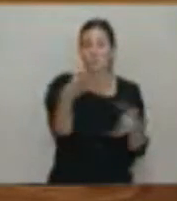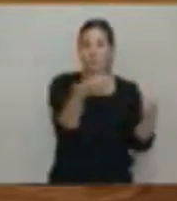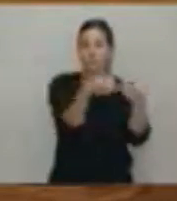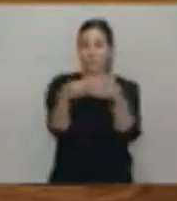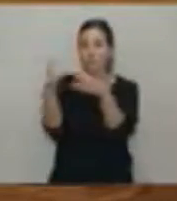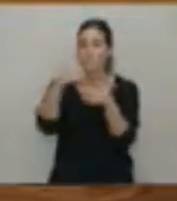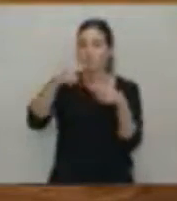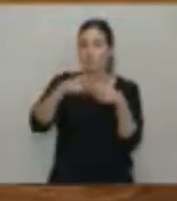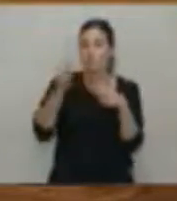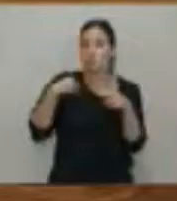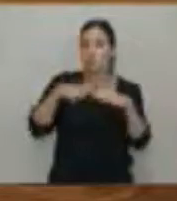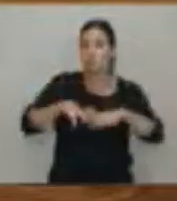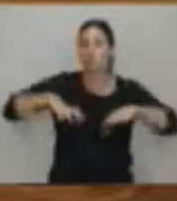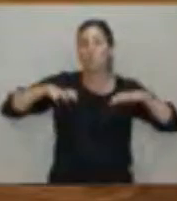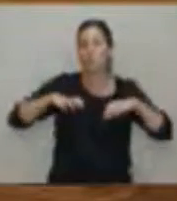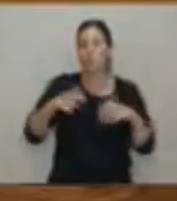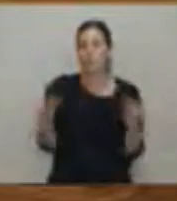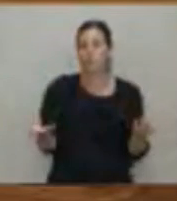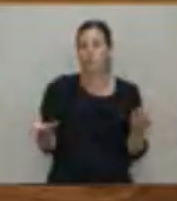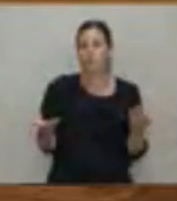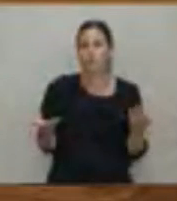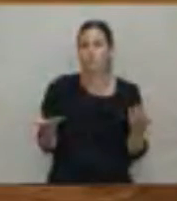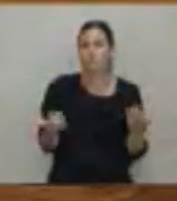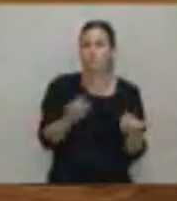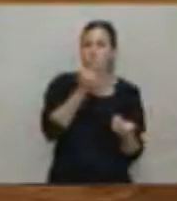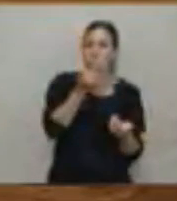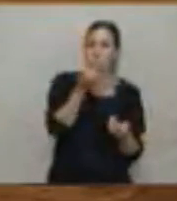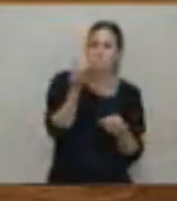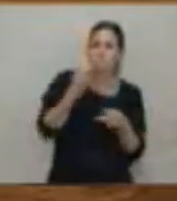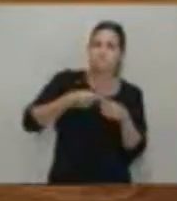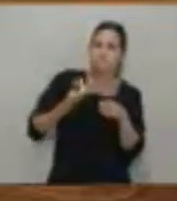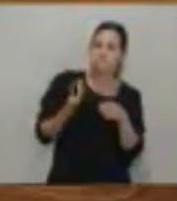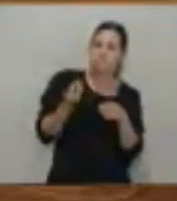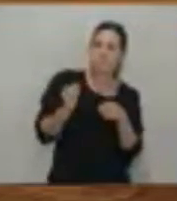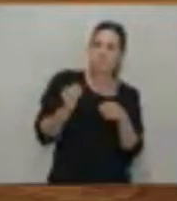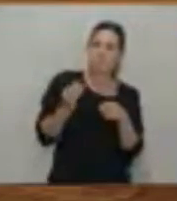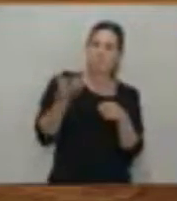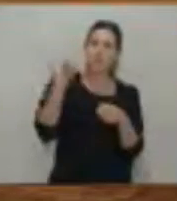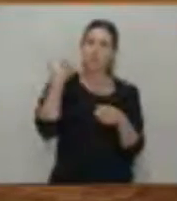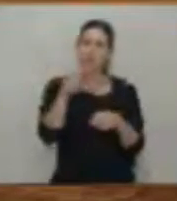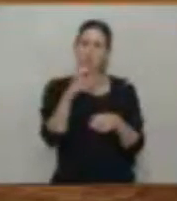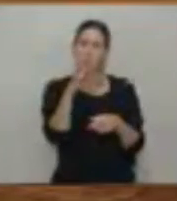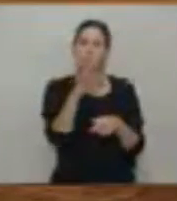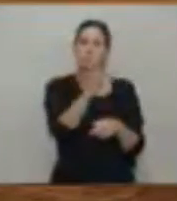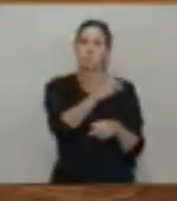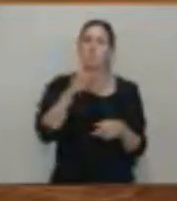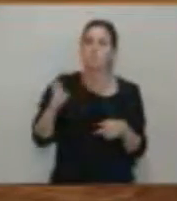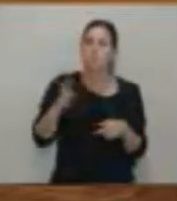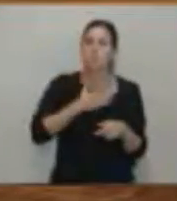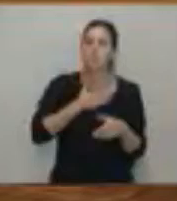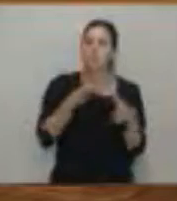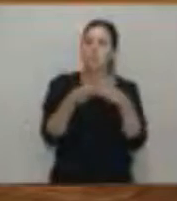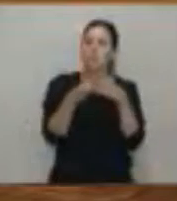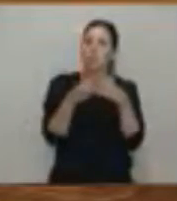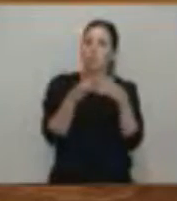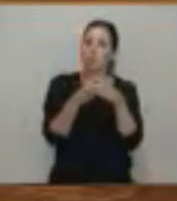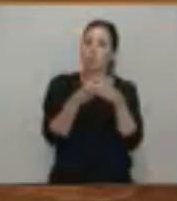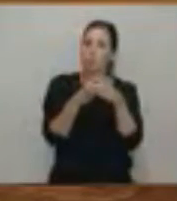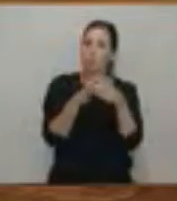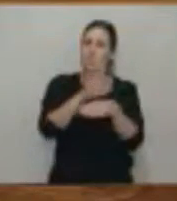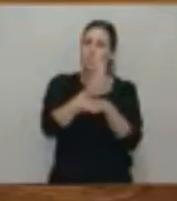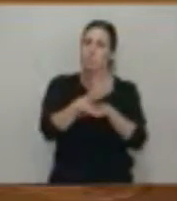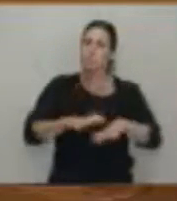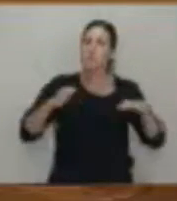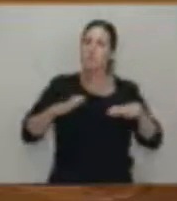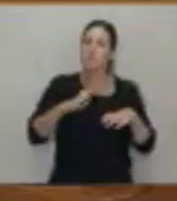de la Cámara. Por cierto, con unos extraños complementos a los que desde el Partido Popular y el Grupo Parlamentario todos los